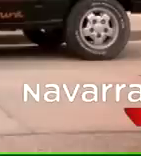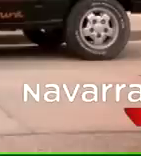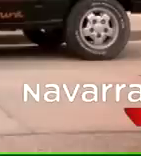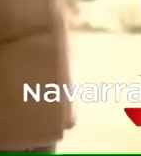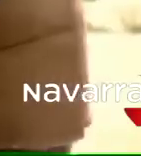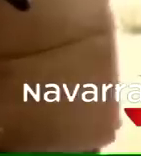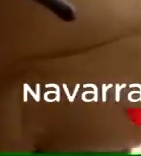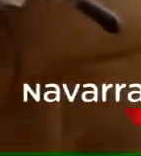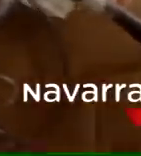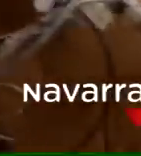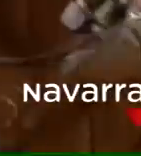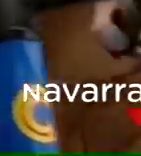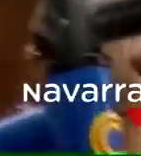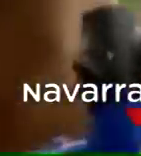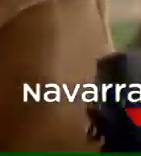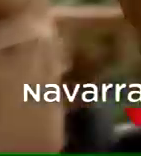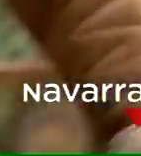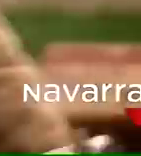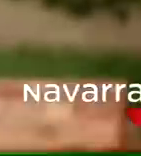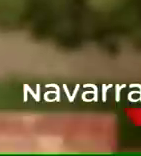¡Vale! ¡Vale!